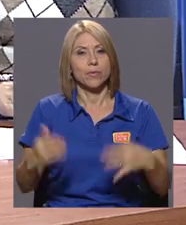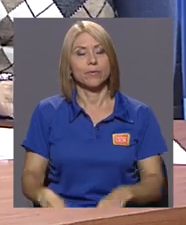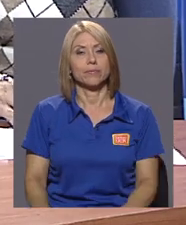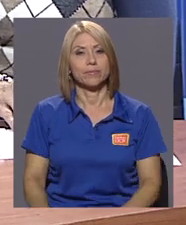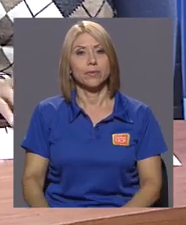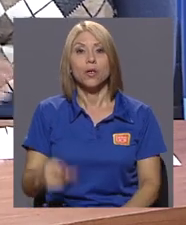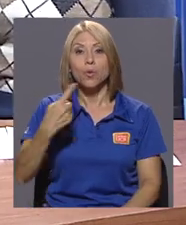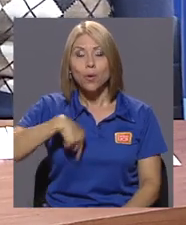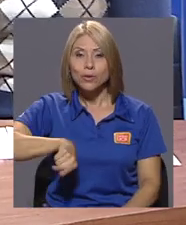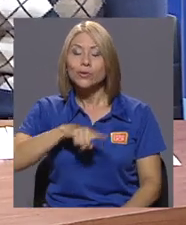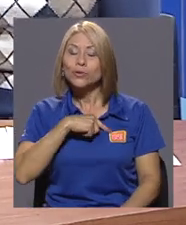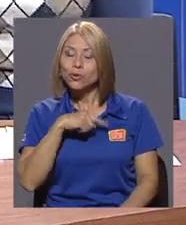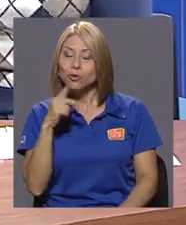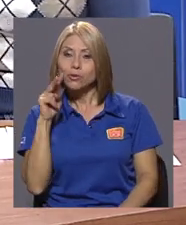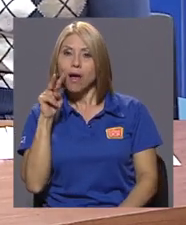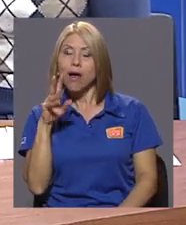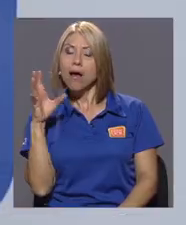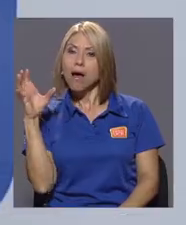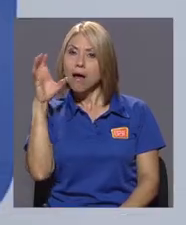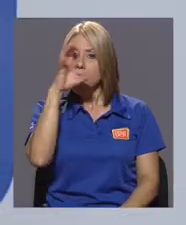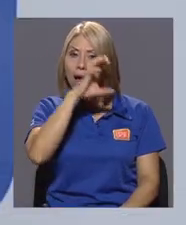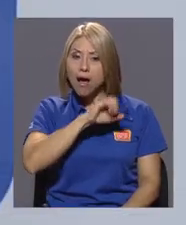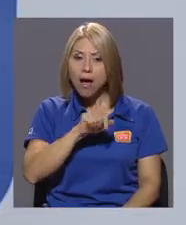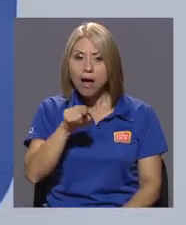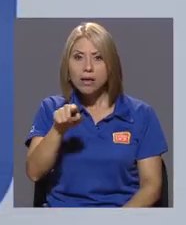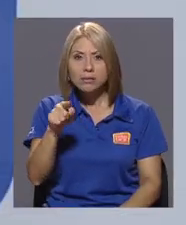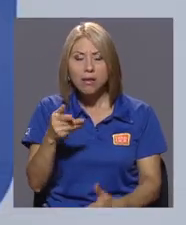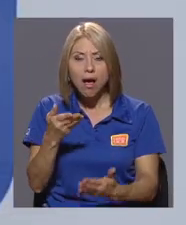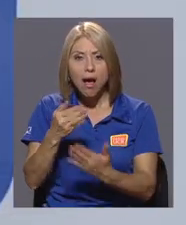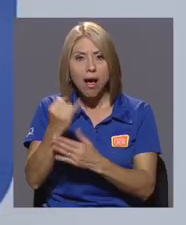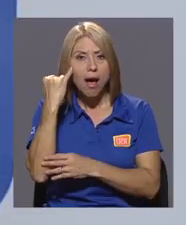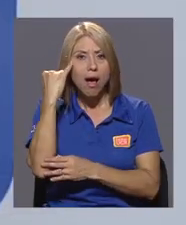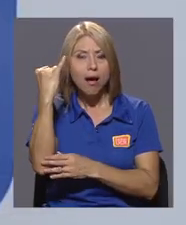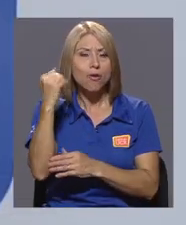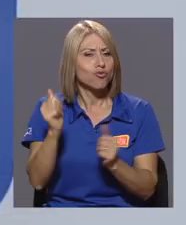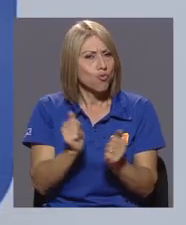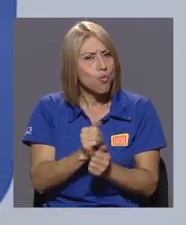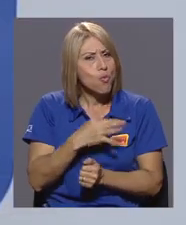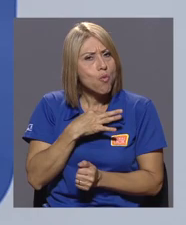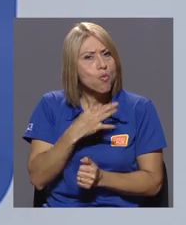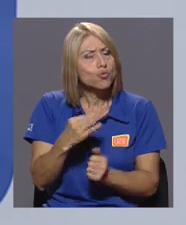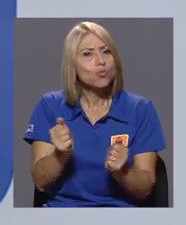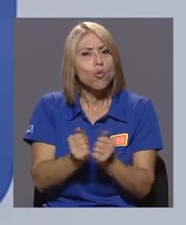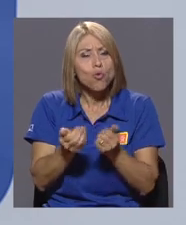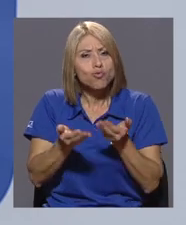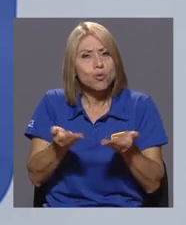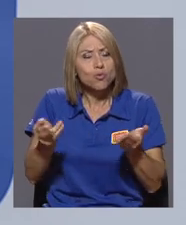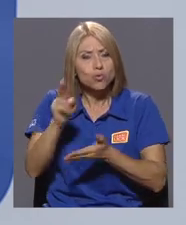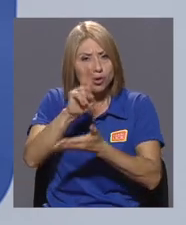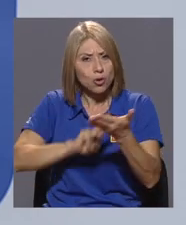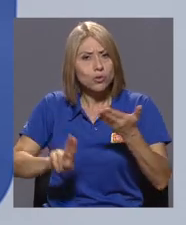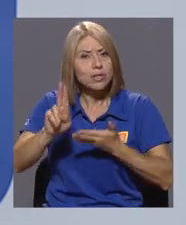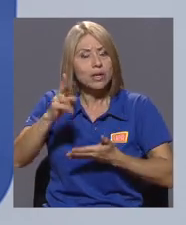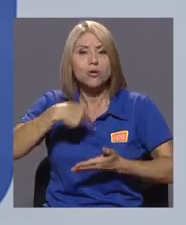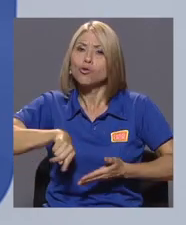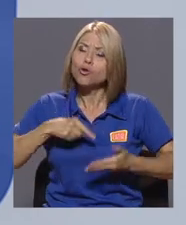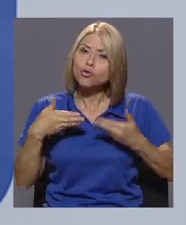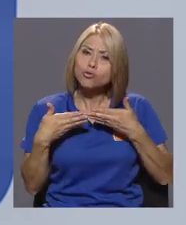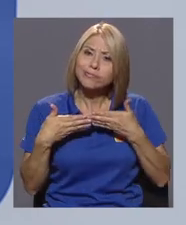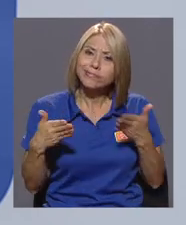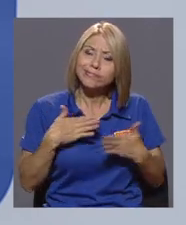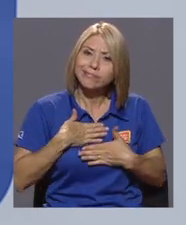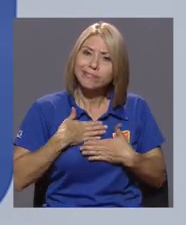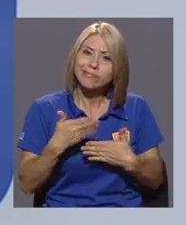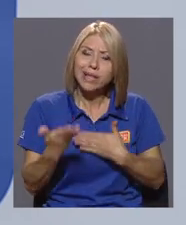cuando nosotros nos enteramos de esta iniciativa pues con todo gusto y con todos los recursos que la universidad tiene nos pusimos al servicio de